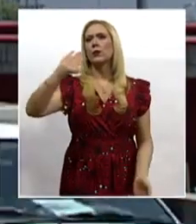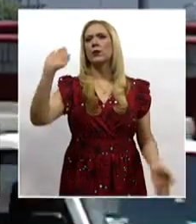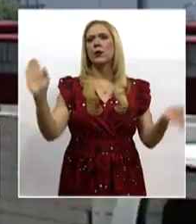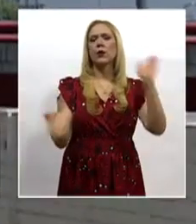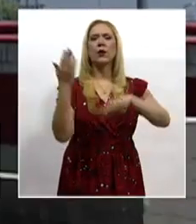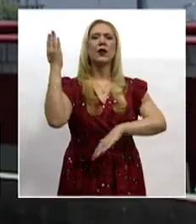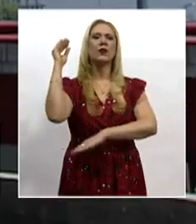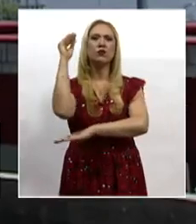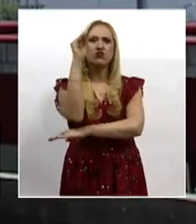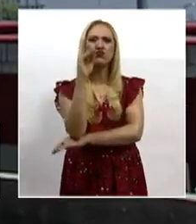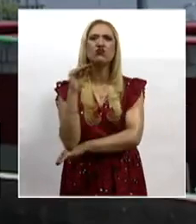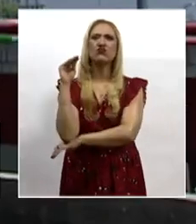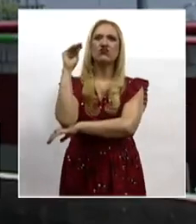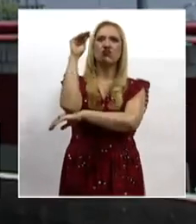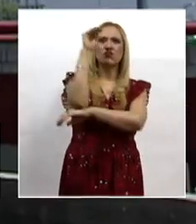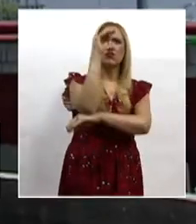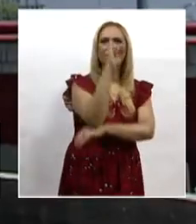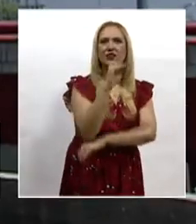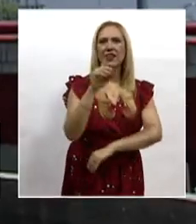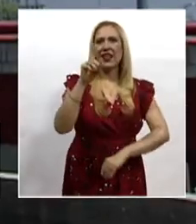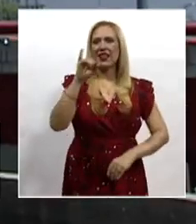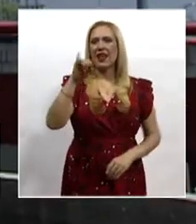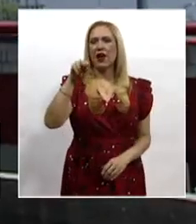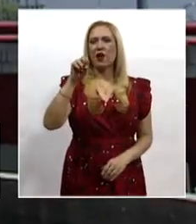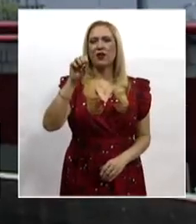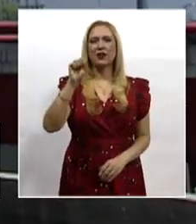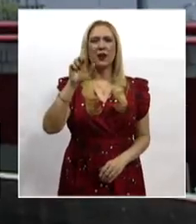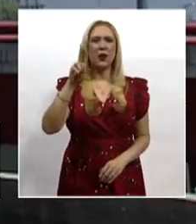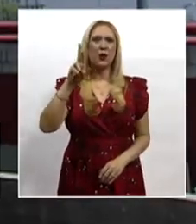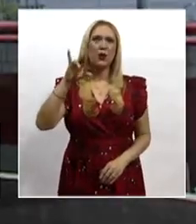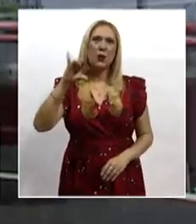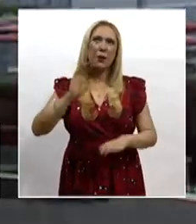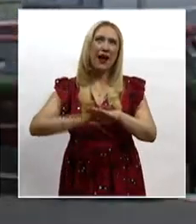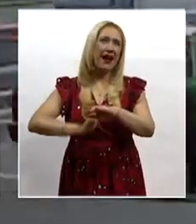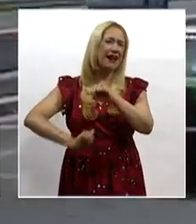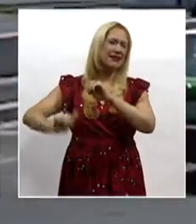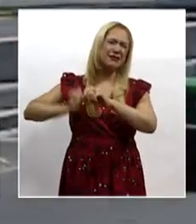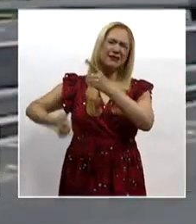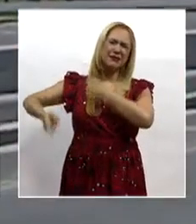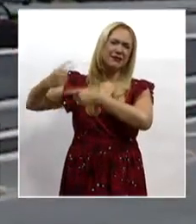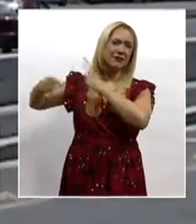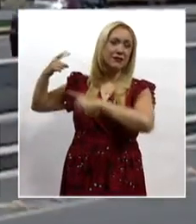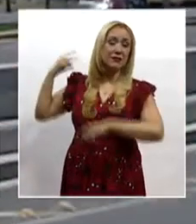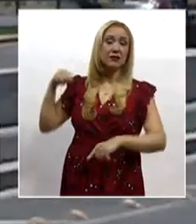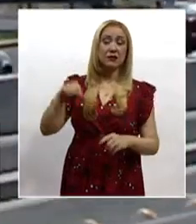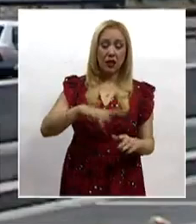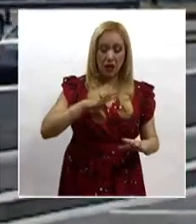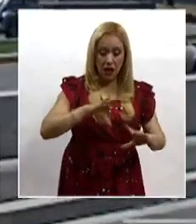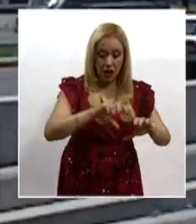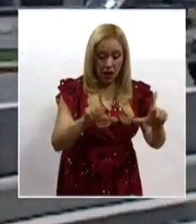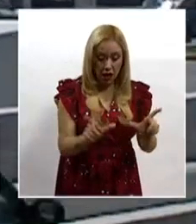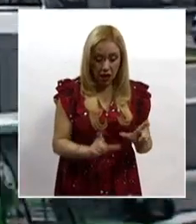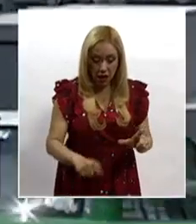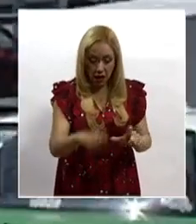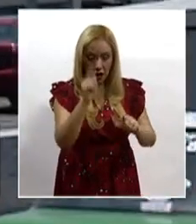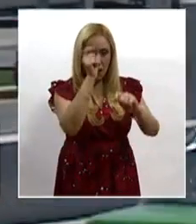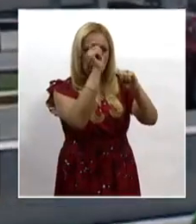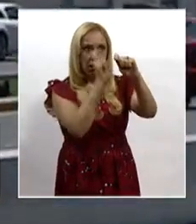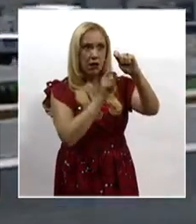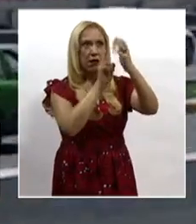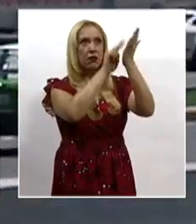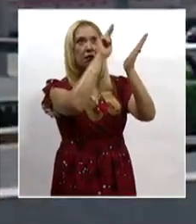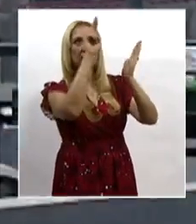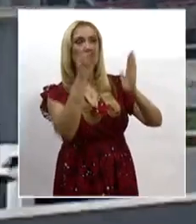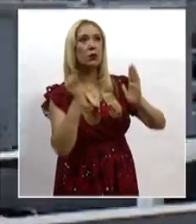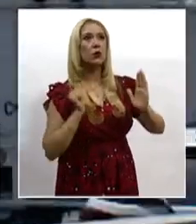época Cretácica. La Corte invalidó porciones normativas de distintos artículos que aludían al Comité Científico de Grabados Inusuales y